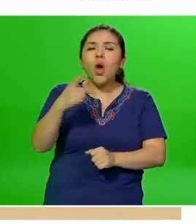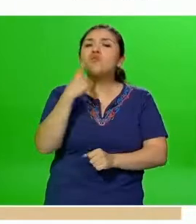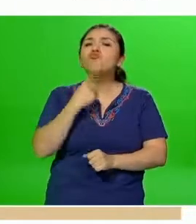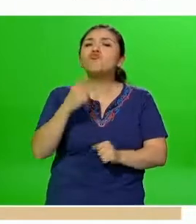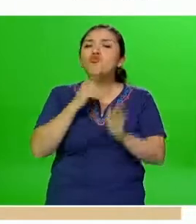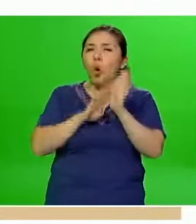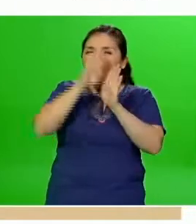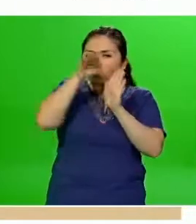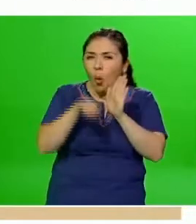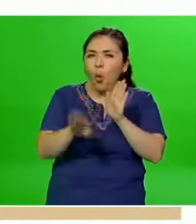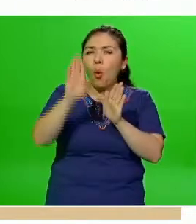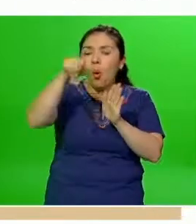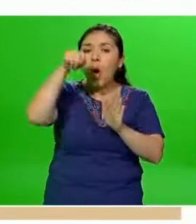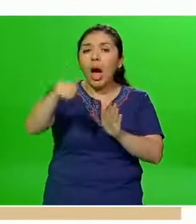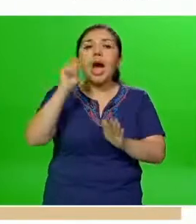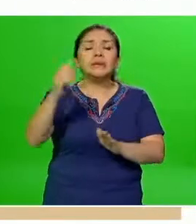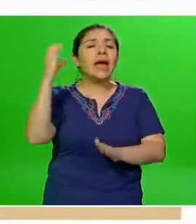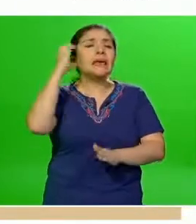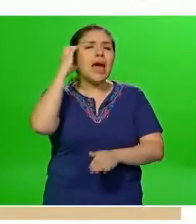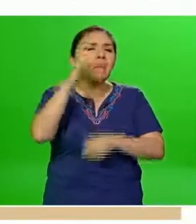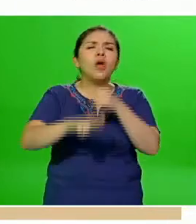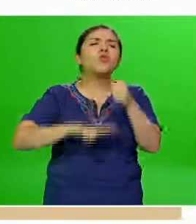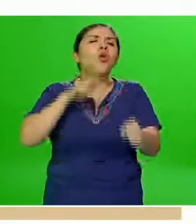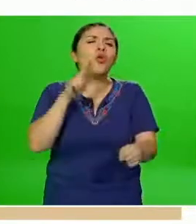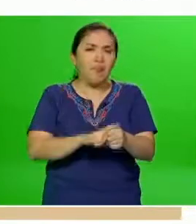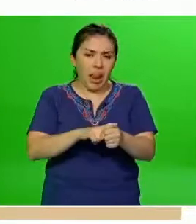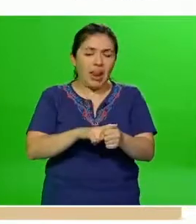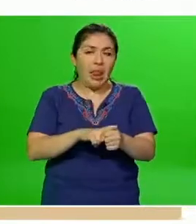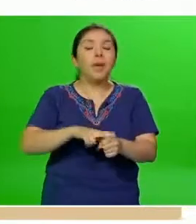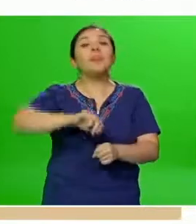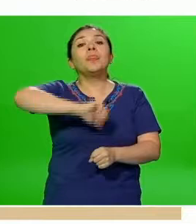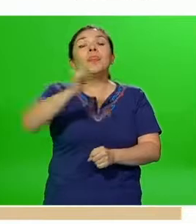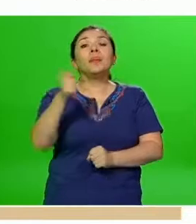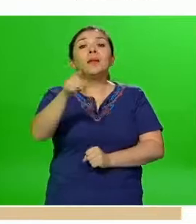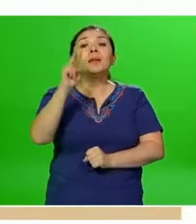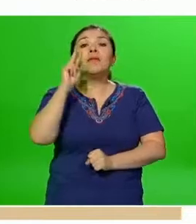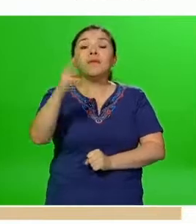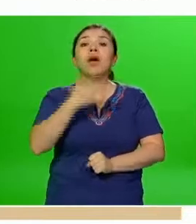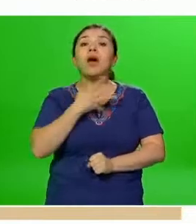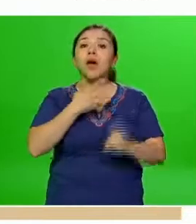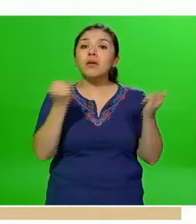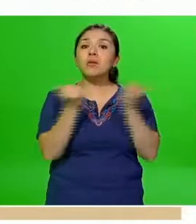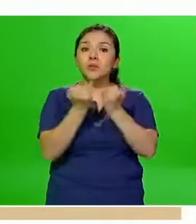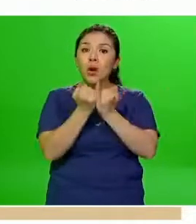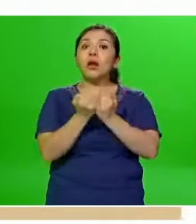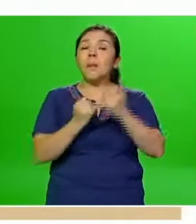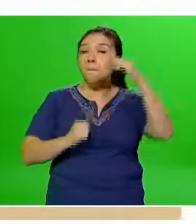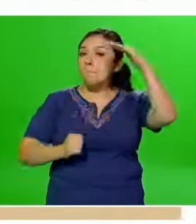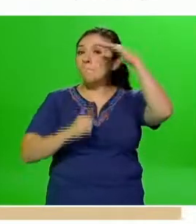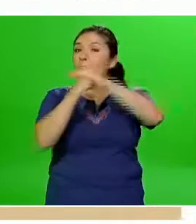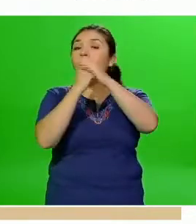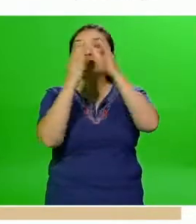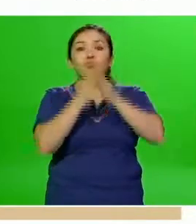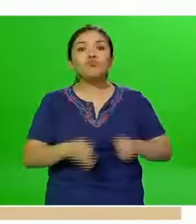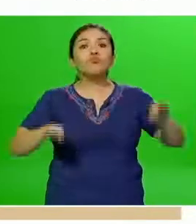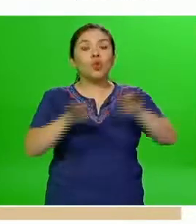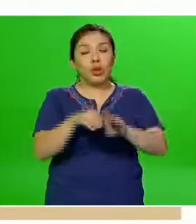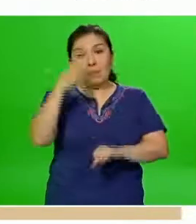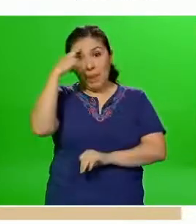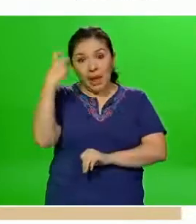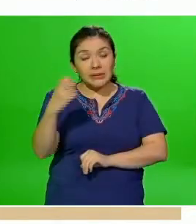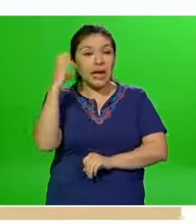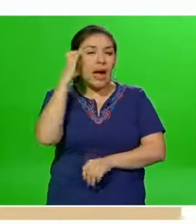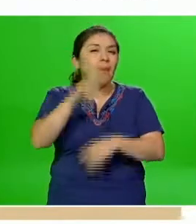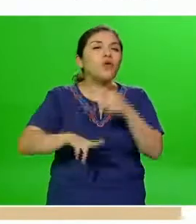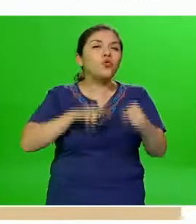que en ocupación se refiere a camas generales, esa curva roja, y vemos que también tuvimos una ocupación muy importante en camas generales,